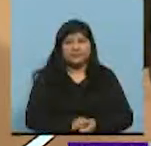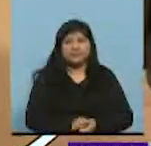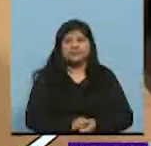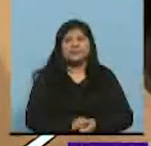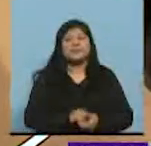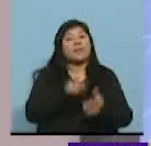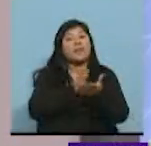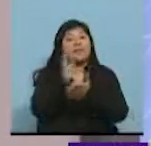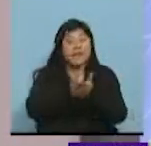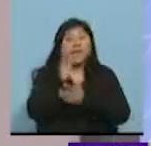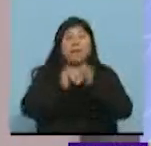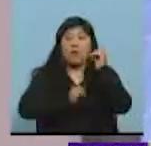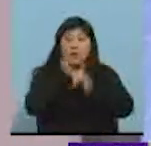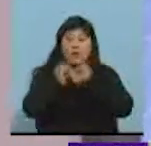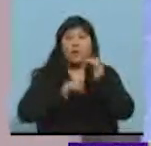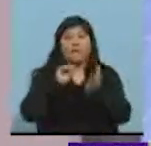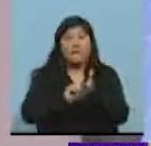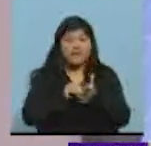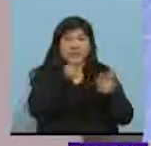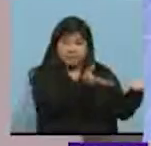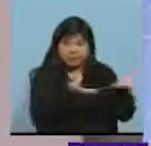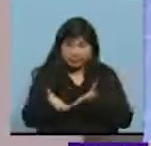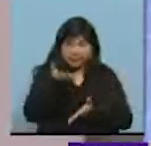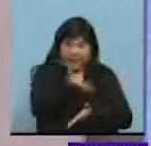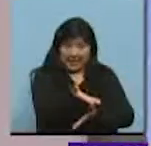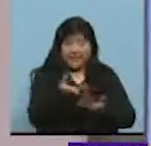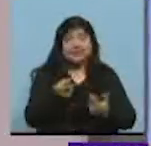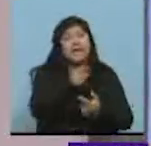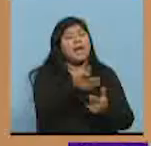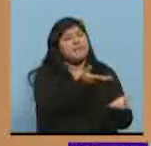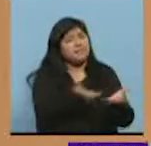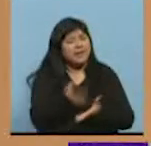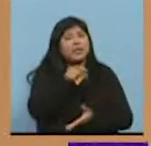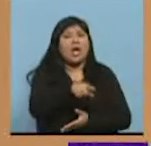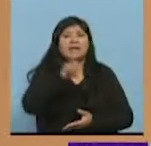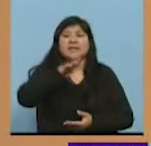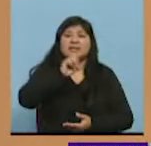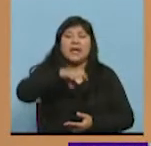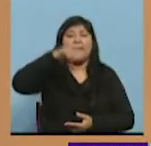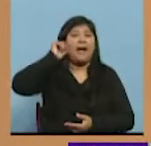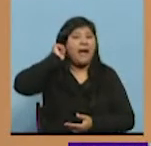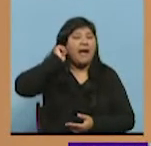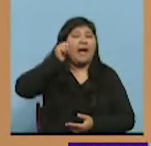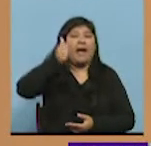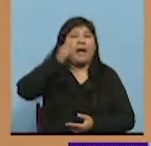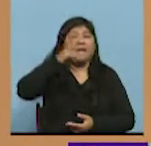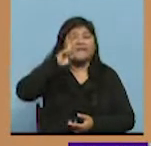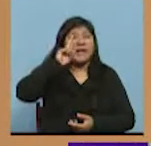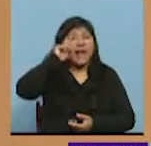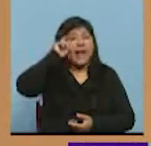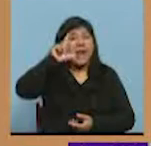y seguimos ahora con una nota en el piso porque nos acompaña gabriel a marcel ya ella pertenece a